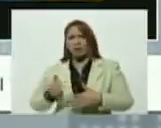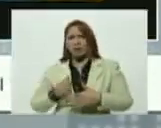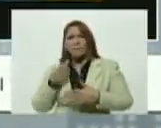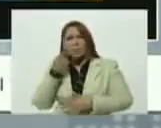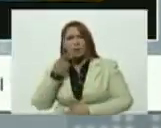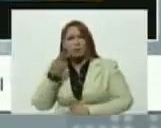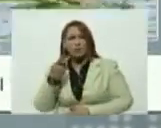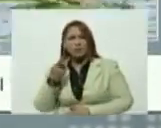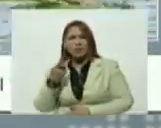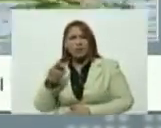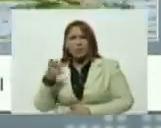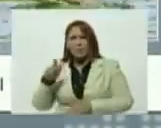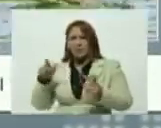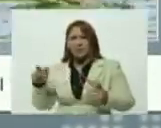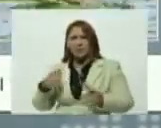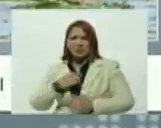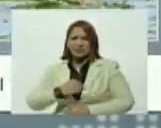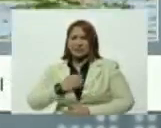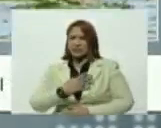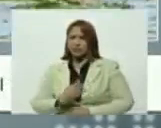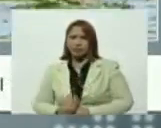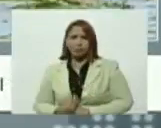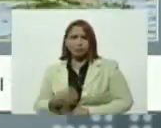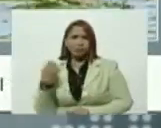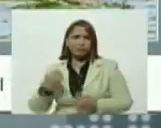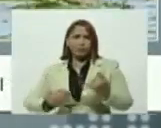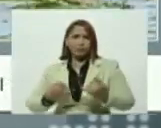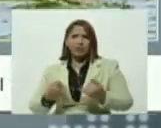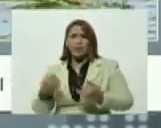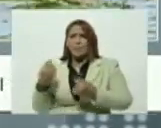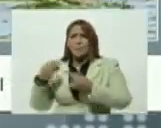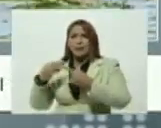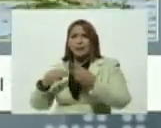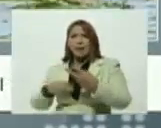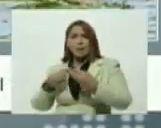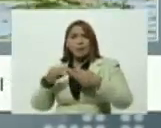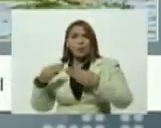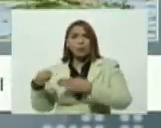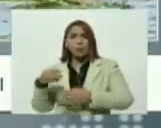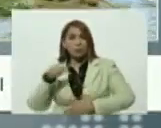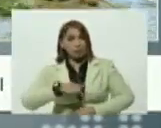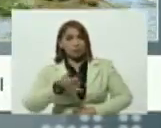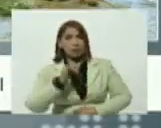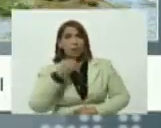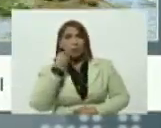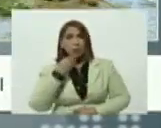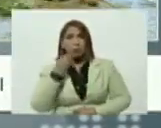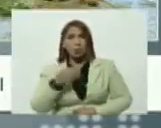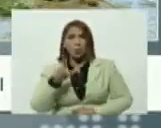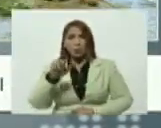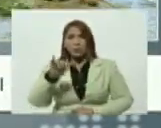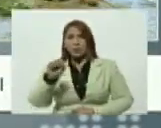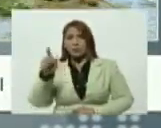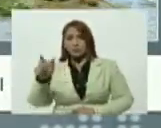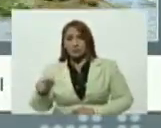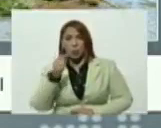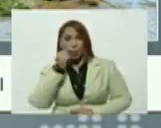gente tenía indignación sobre eso, porque finalmente son los bienes públicos, presidente. Aquí está nuestra juventud, Luis José